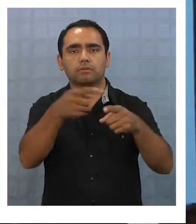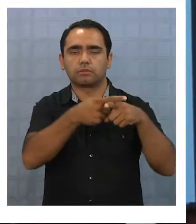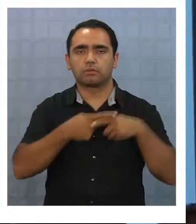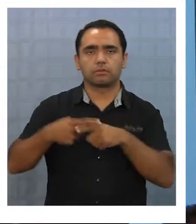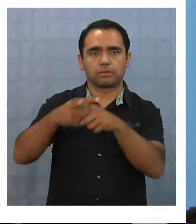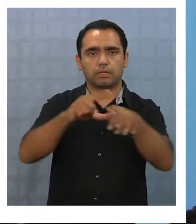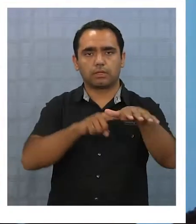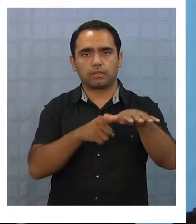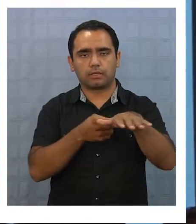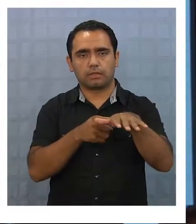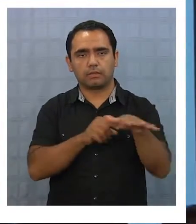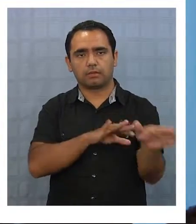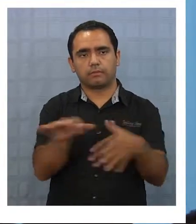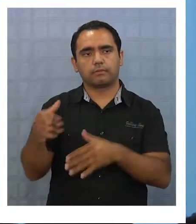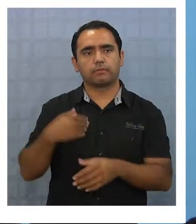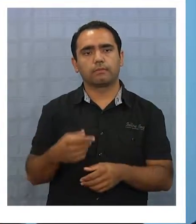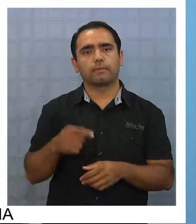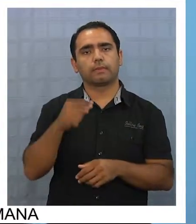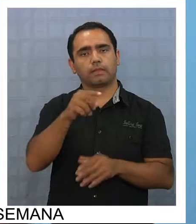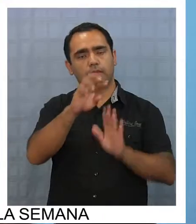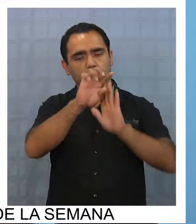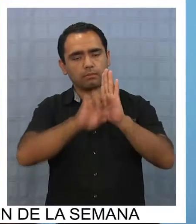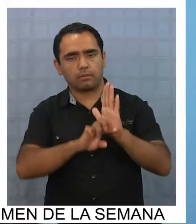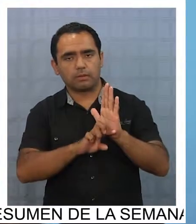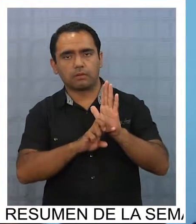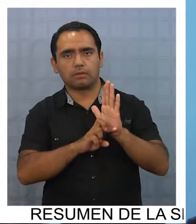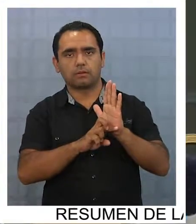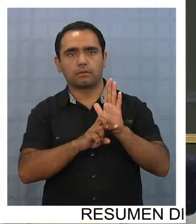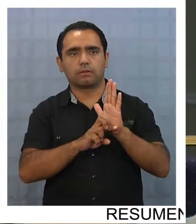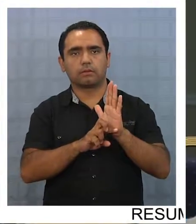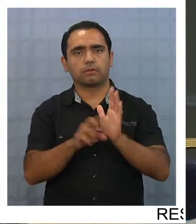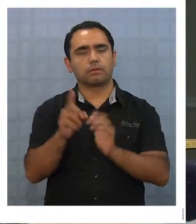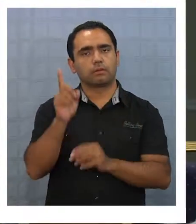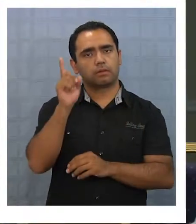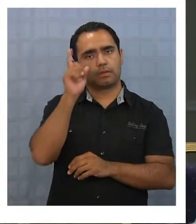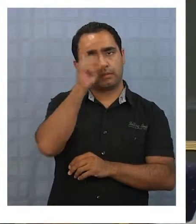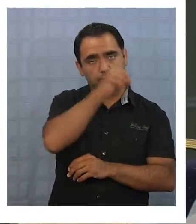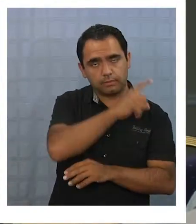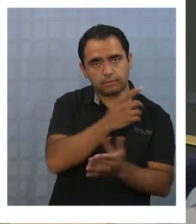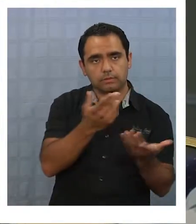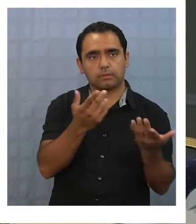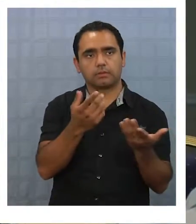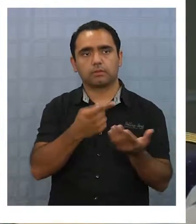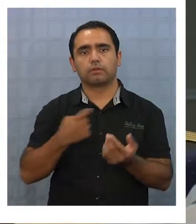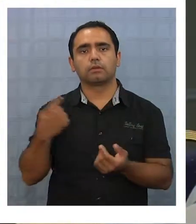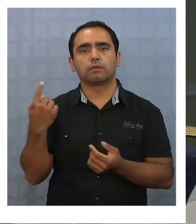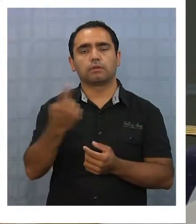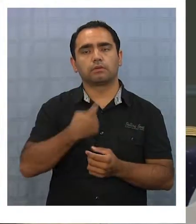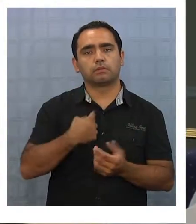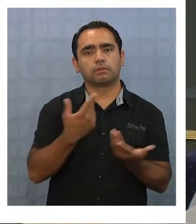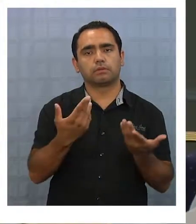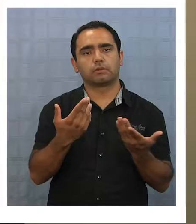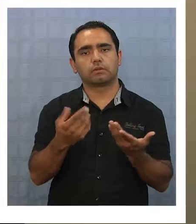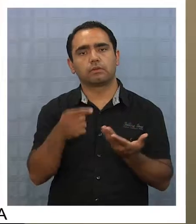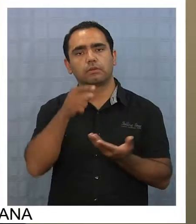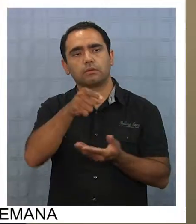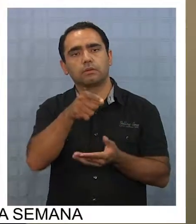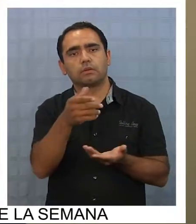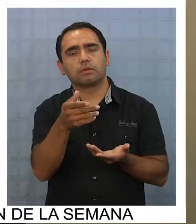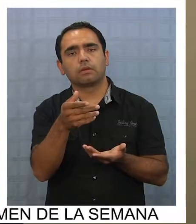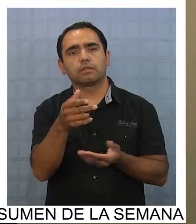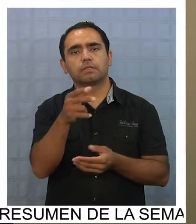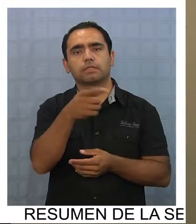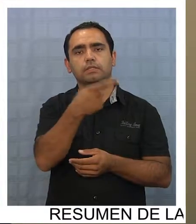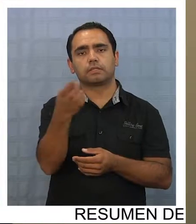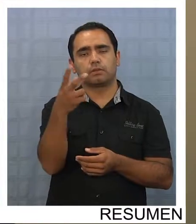consideraciones sociales y técnicas. Es un proyecto técnicamente complejo, tenemos que extender una línea